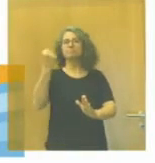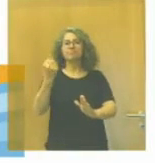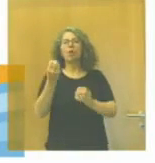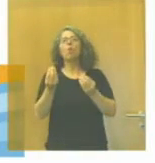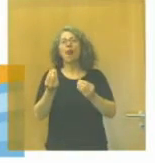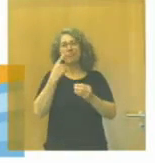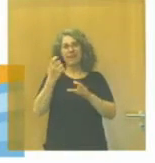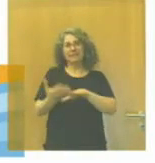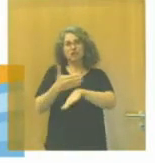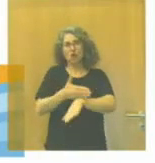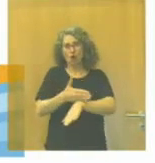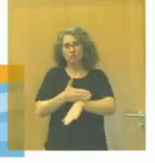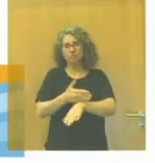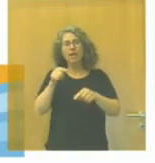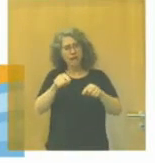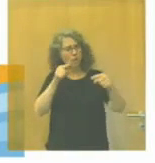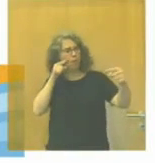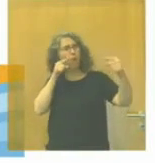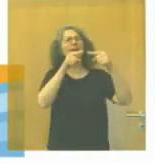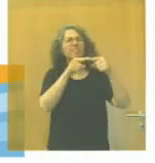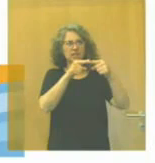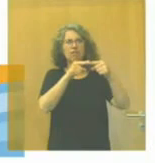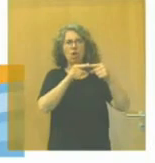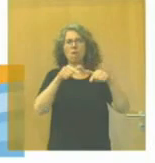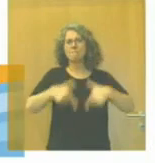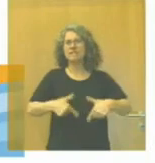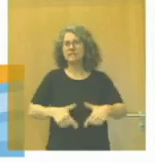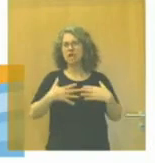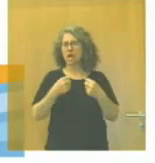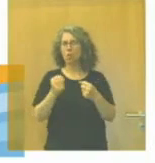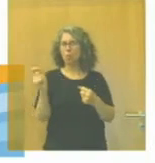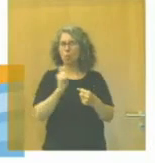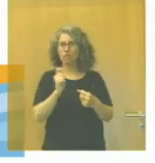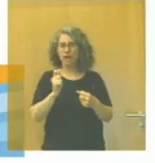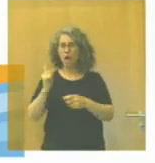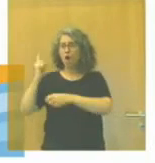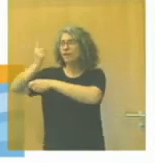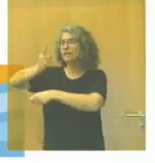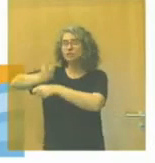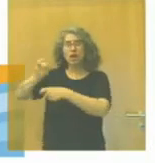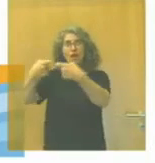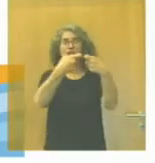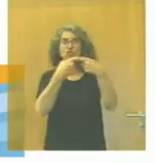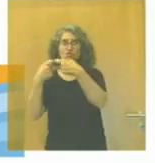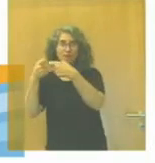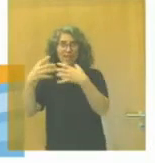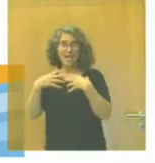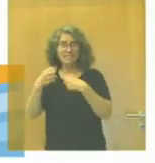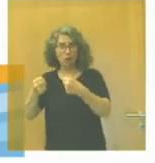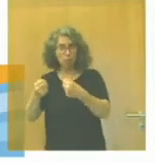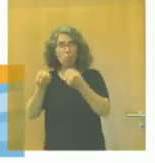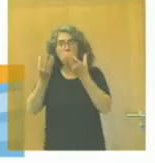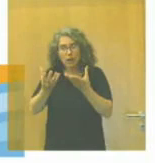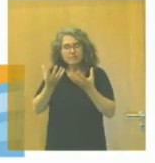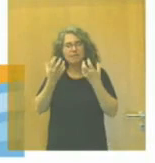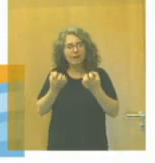Elegimos esta como una meta del Ministerio de la Salud Pública, que implica una obligación para todos los prestadores, porque si queremos